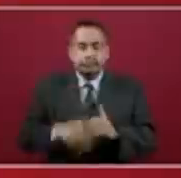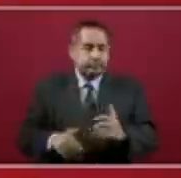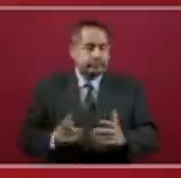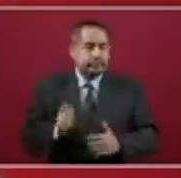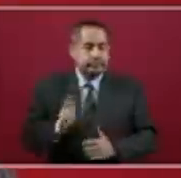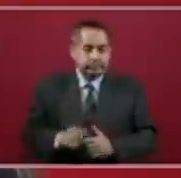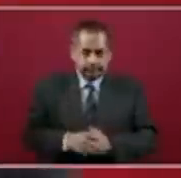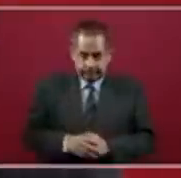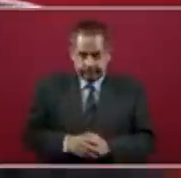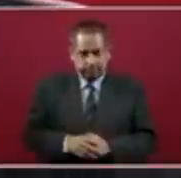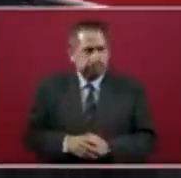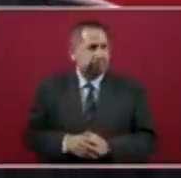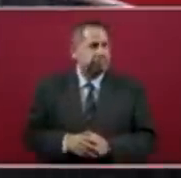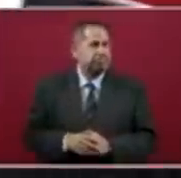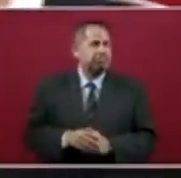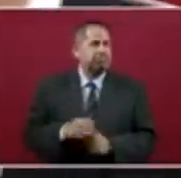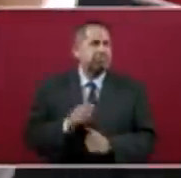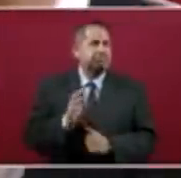ya